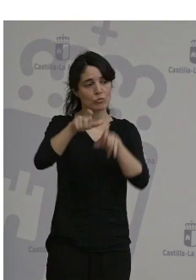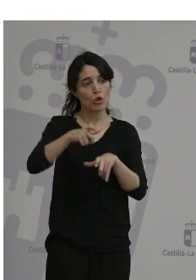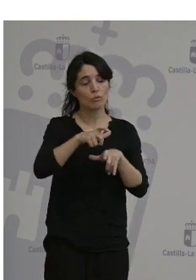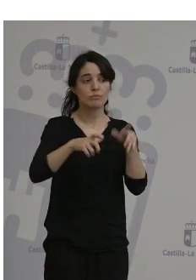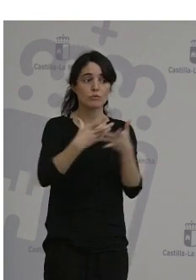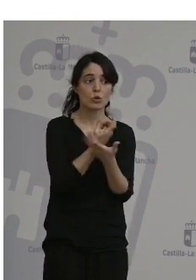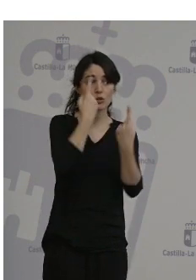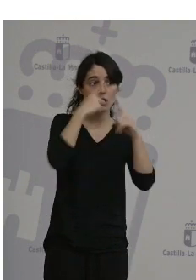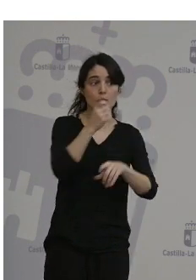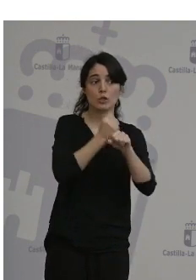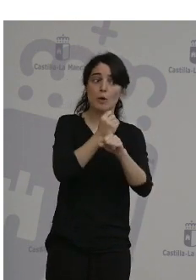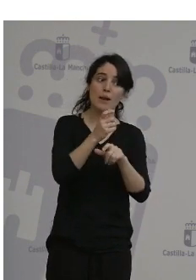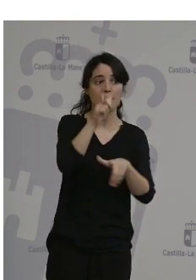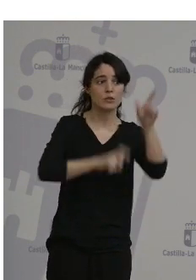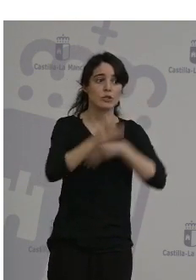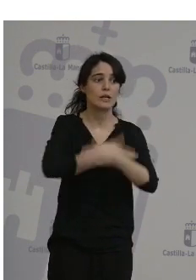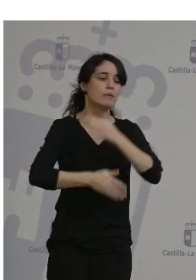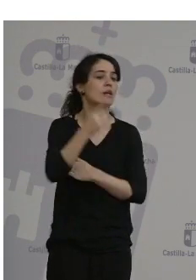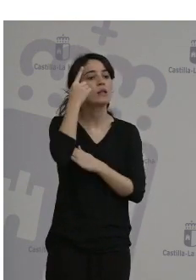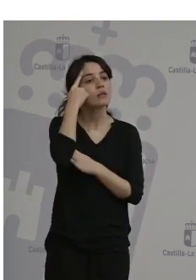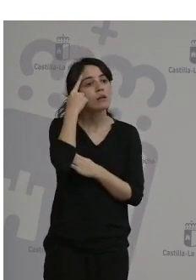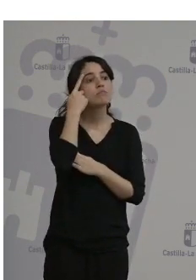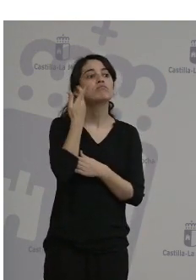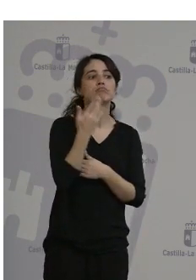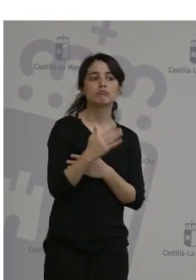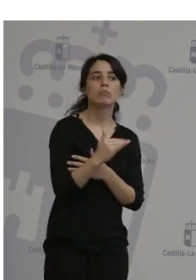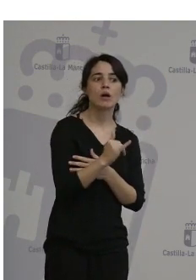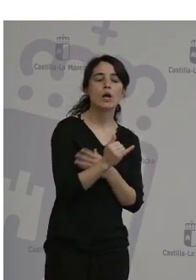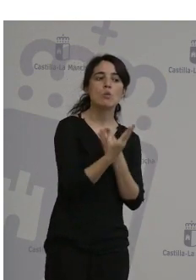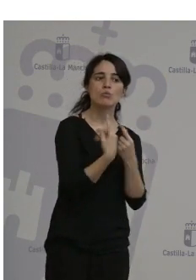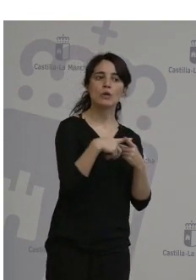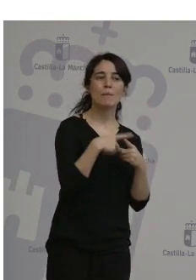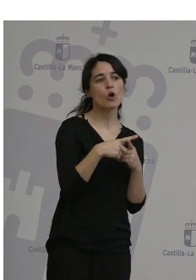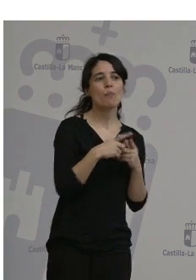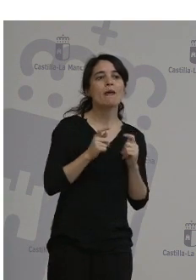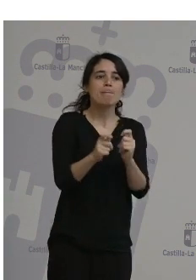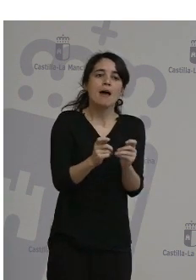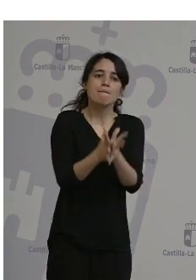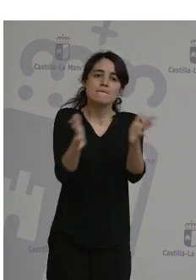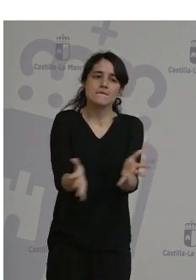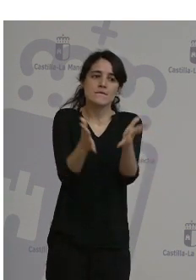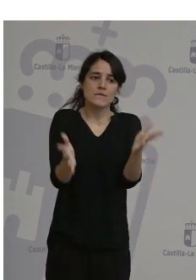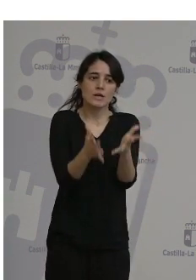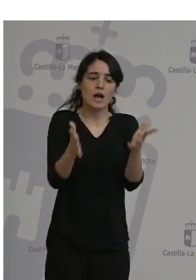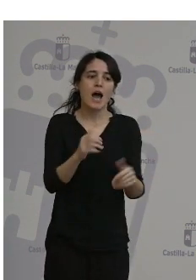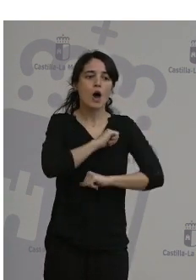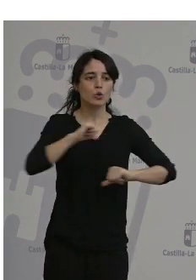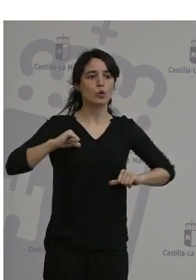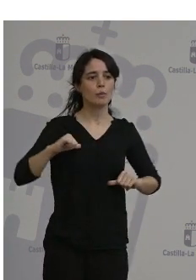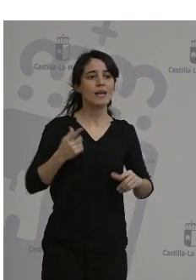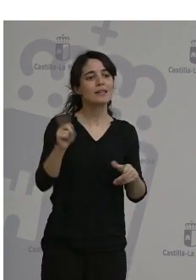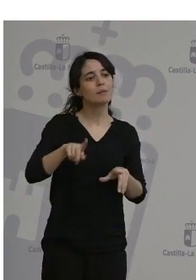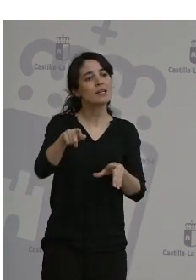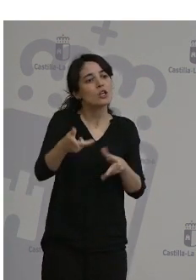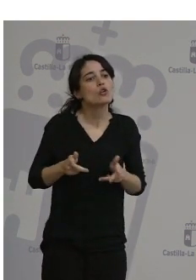discapacidad intelectual, entre otras muchas virtudes, favorece su autonomía personal y su participación en la vida de la